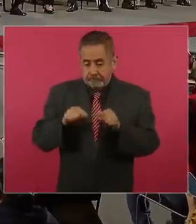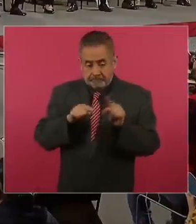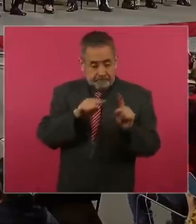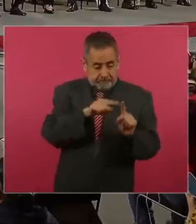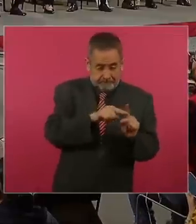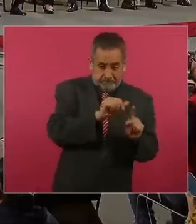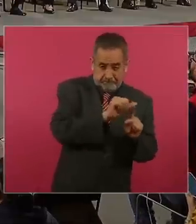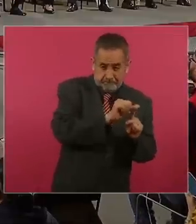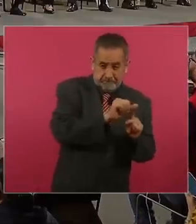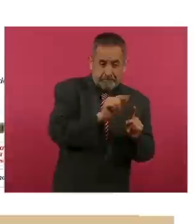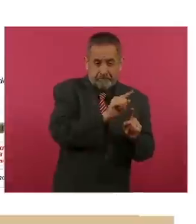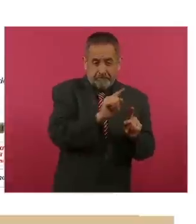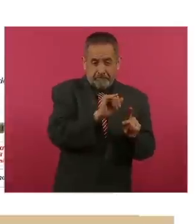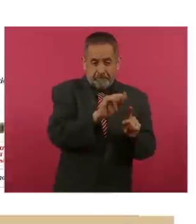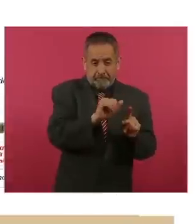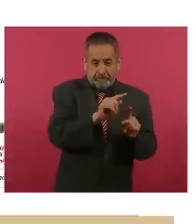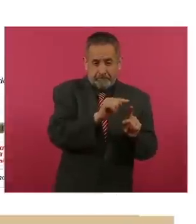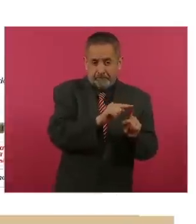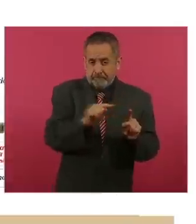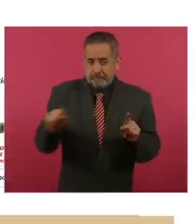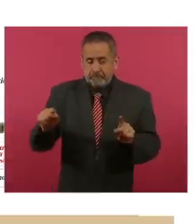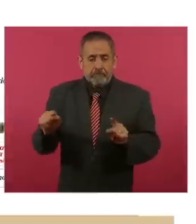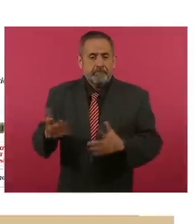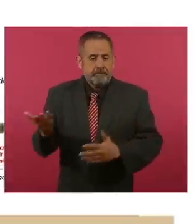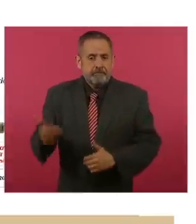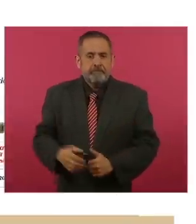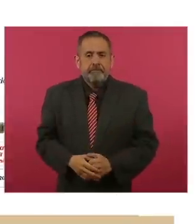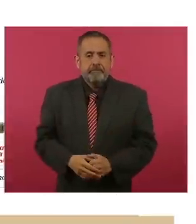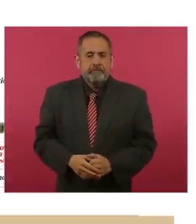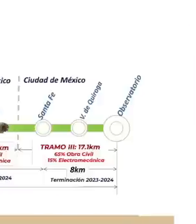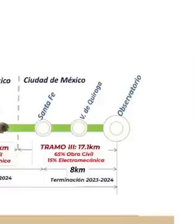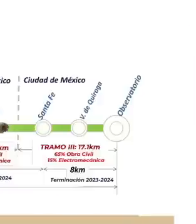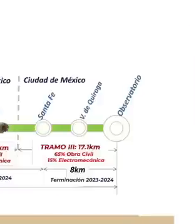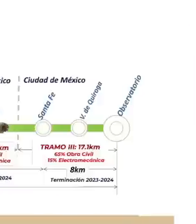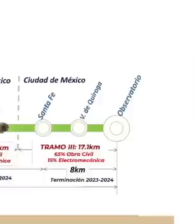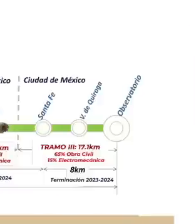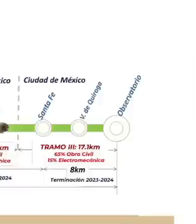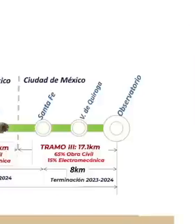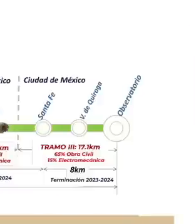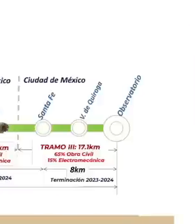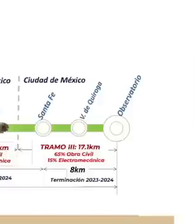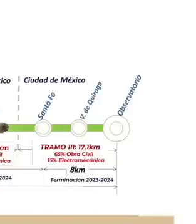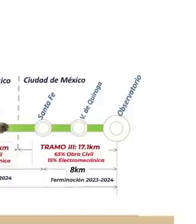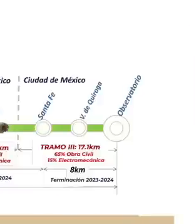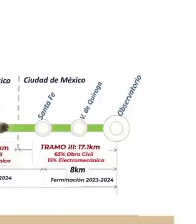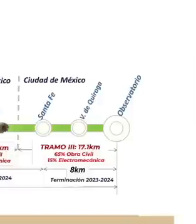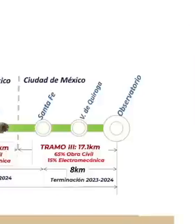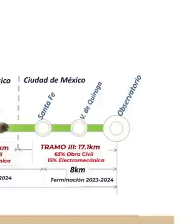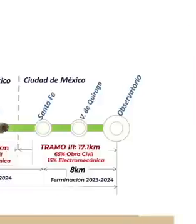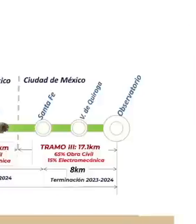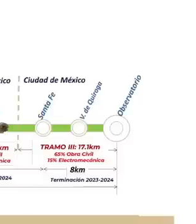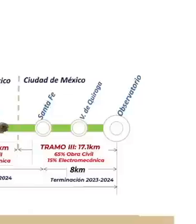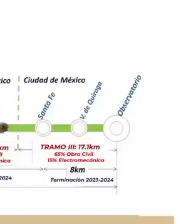punta a punta de Sinacantepec a Observatorio será de tan solo 39 minutos. Pasamos a la